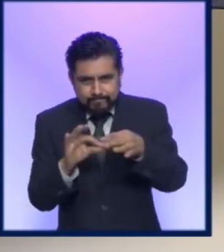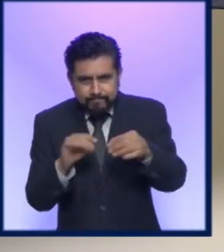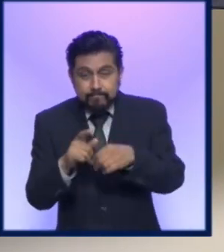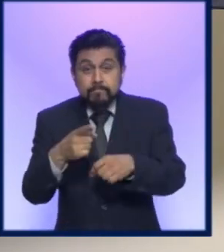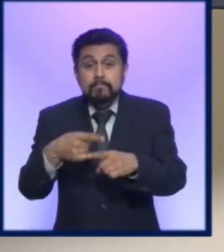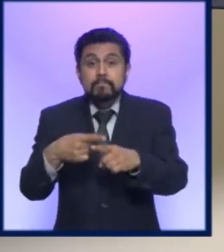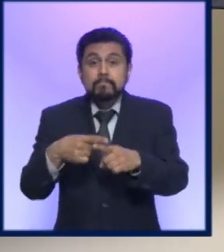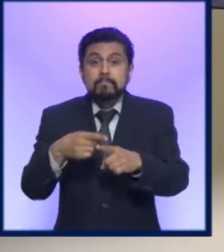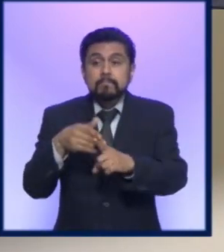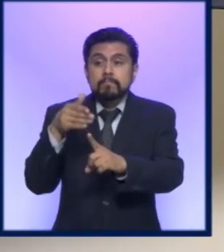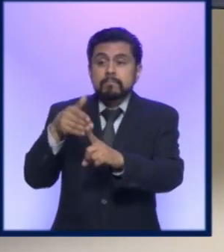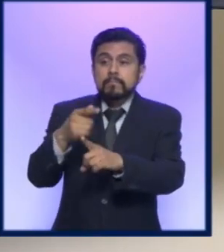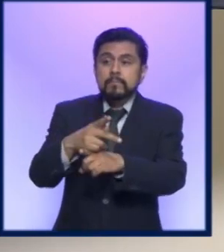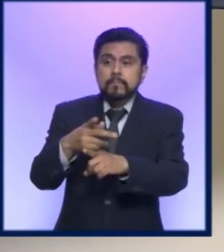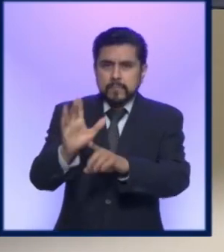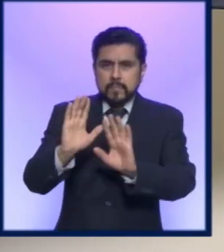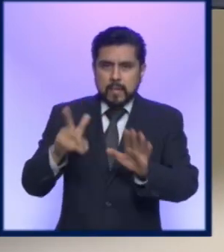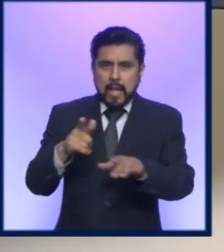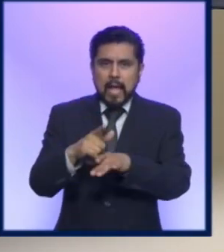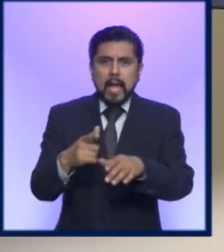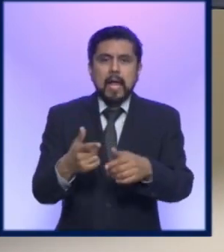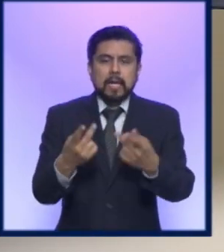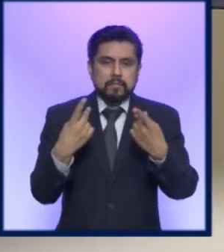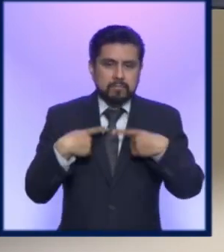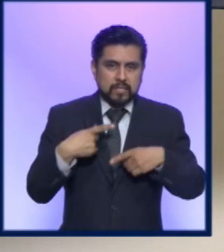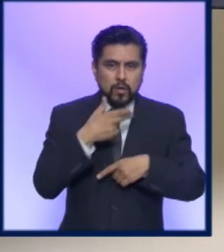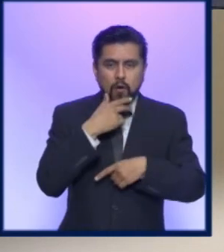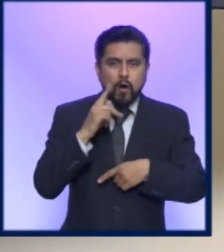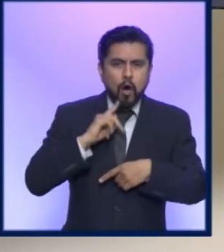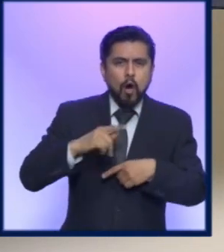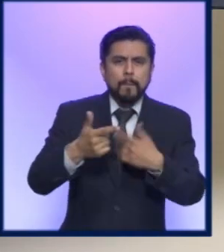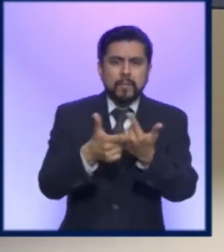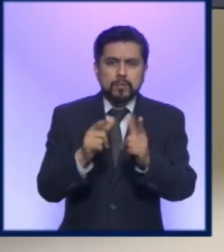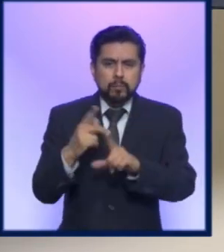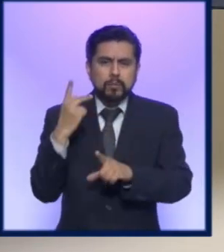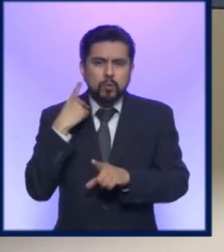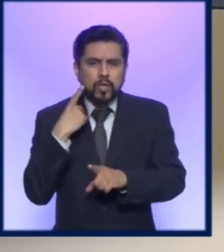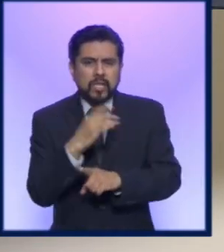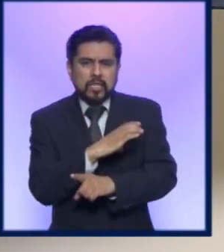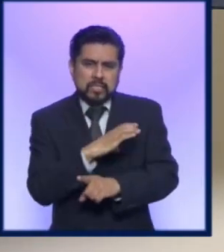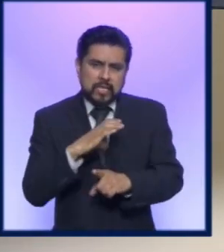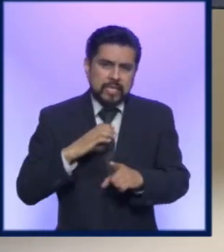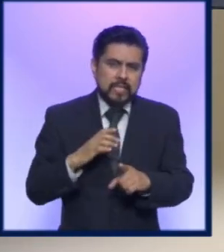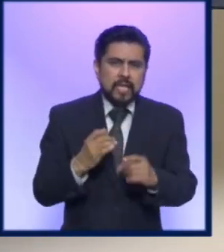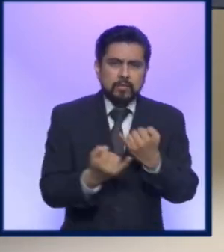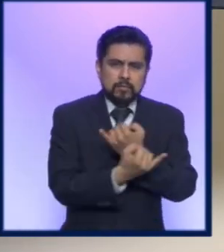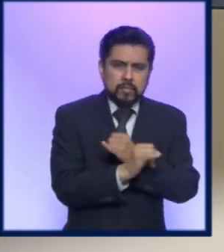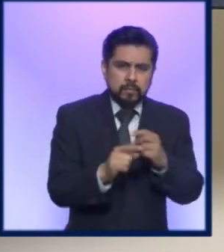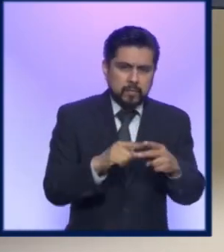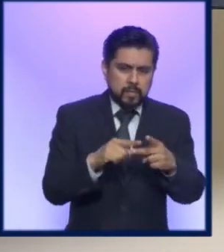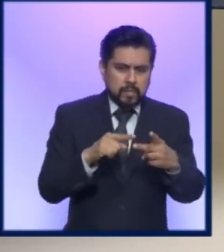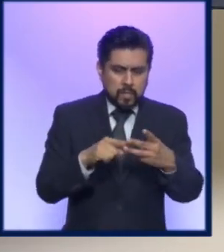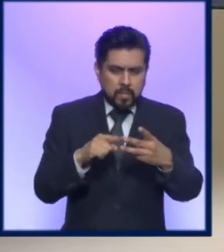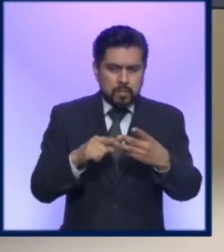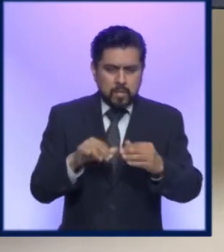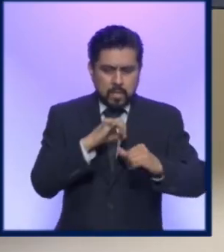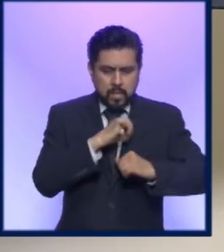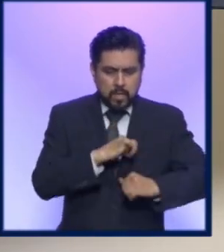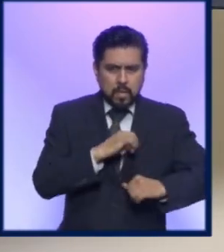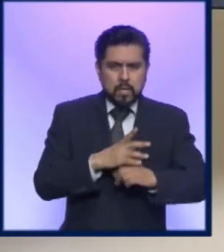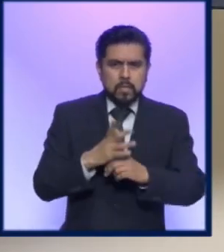a quien tú has mencionado no tanto a la ciudadanía como a los partidos políticos a quien quiera ser candidato independiente a las autoridades